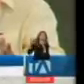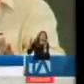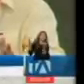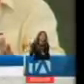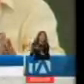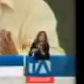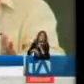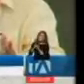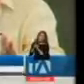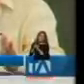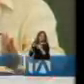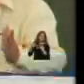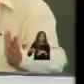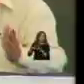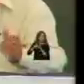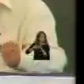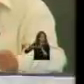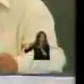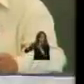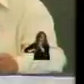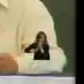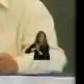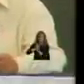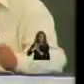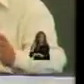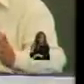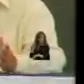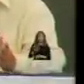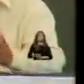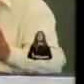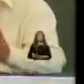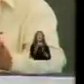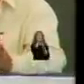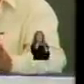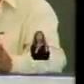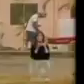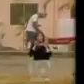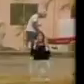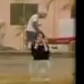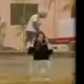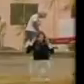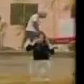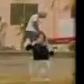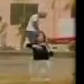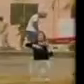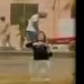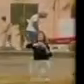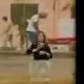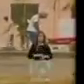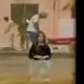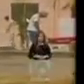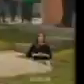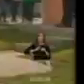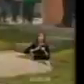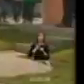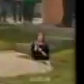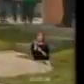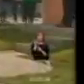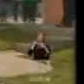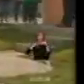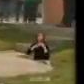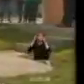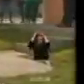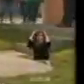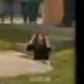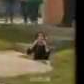más destacados de las finanzas internacionales para los programas sociales. Esta es la segunda entrega que se realiza en lo que va del